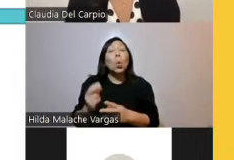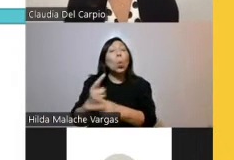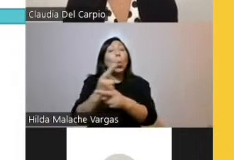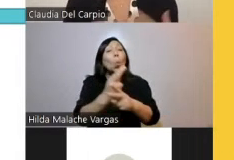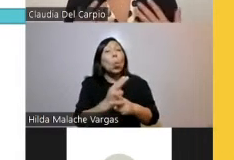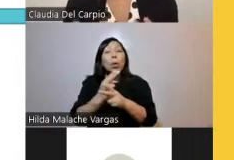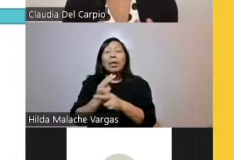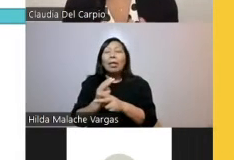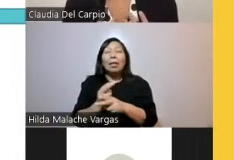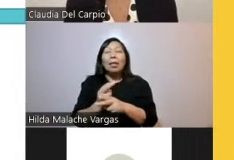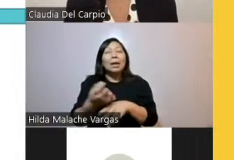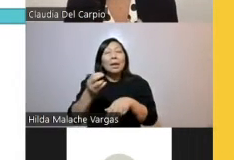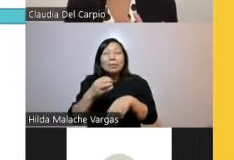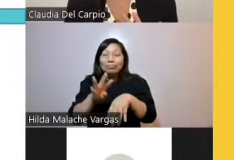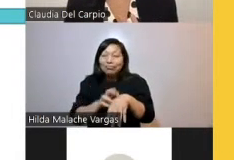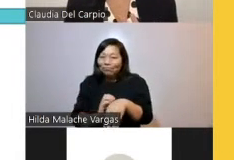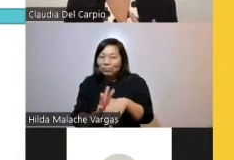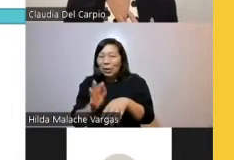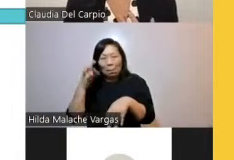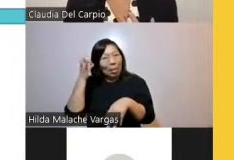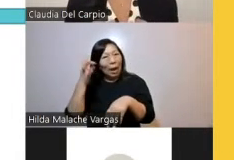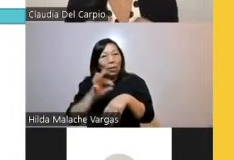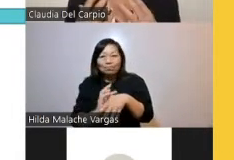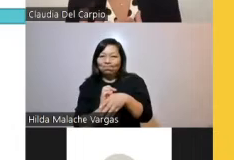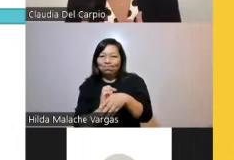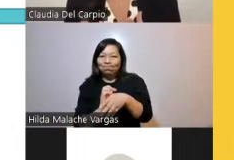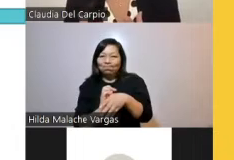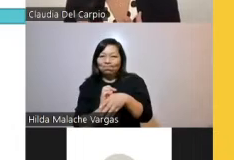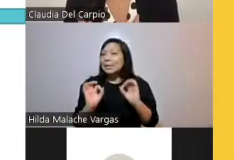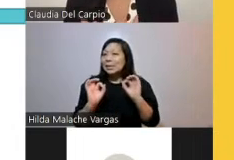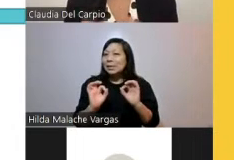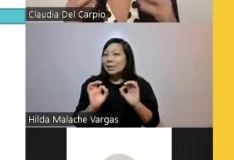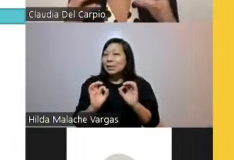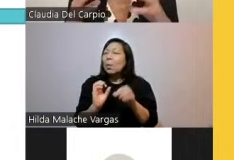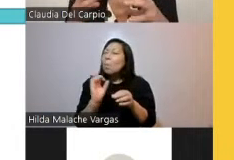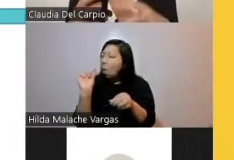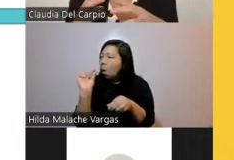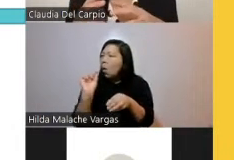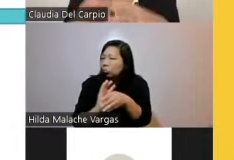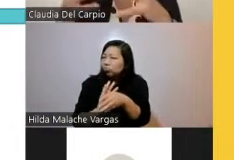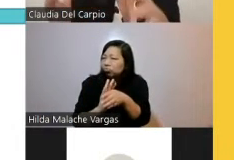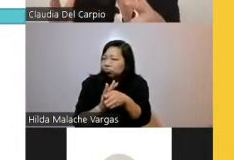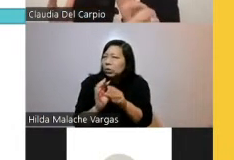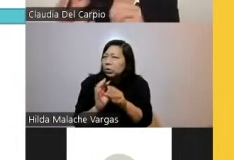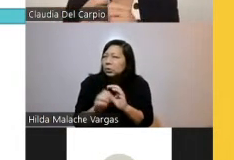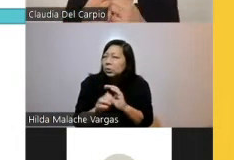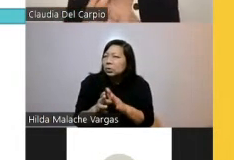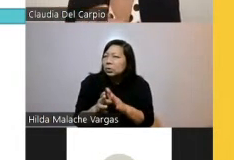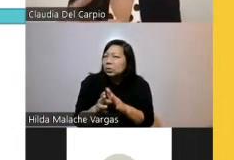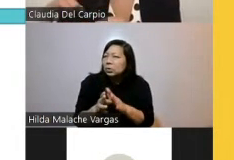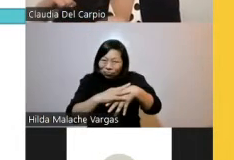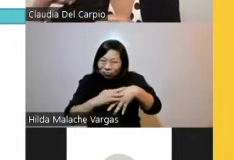vello púbico. La recomendación general es mantener un poco de vello. Si tú tienes mucho vello,